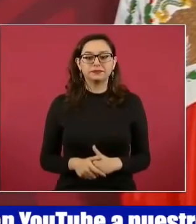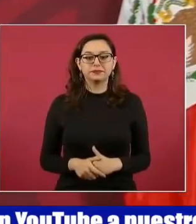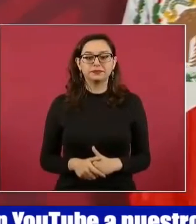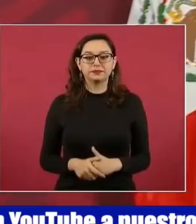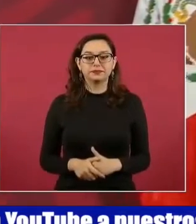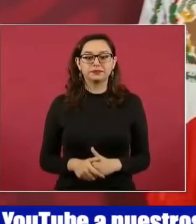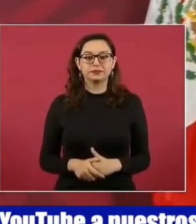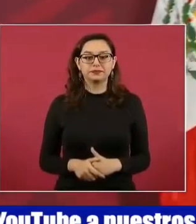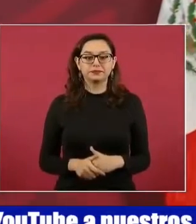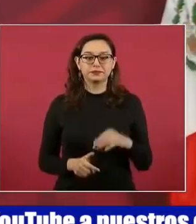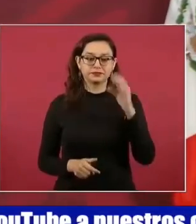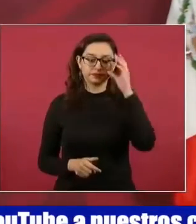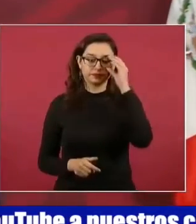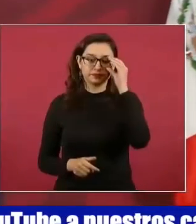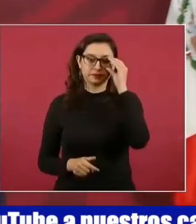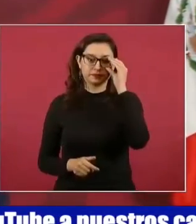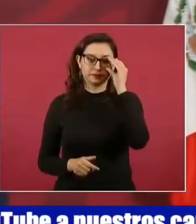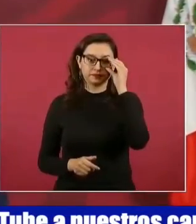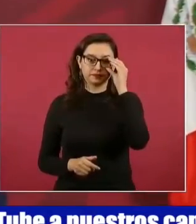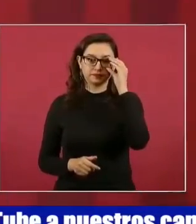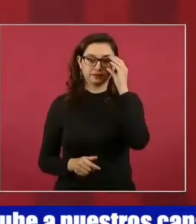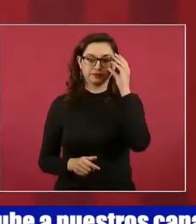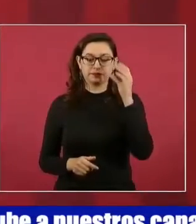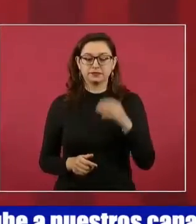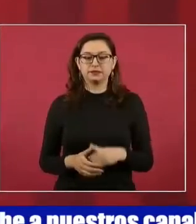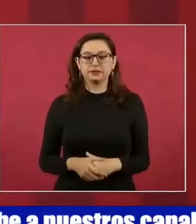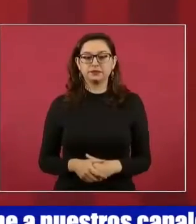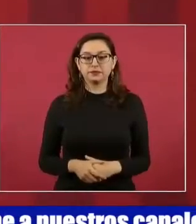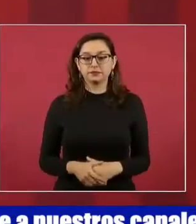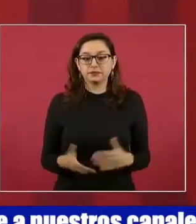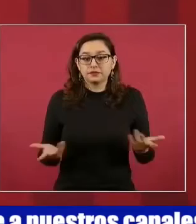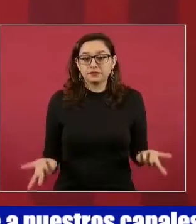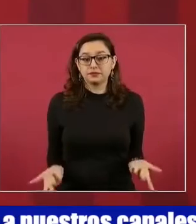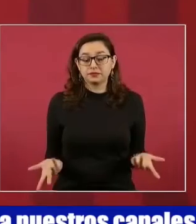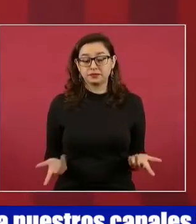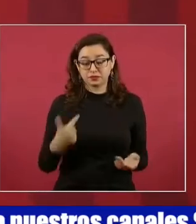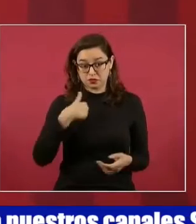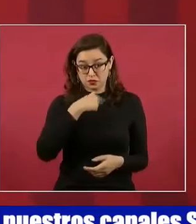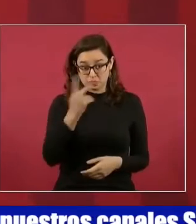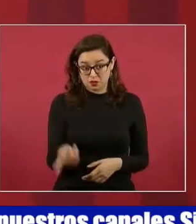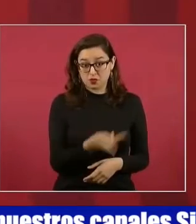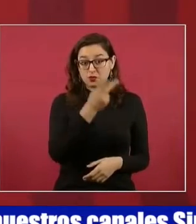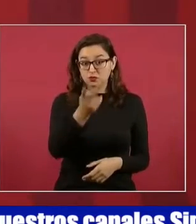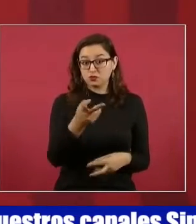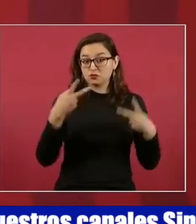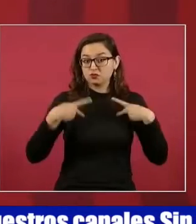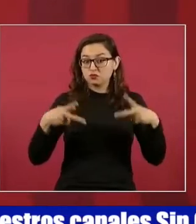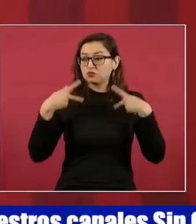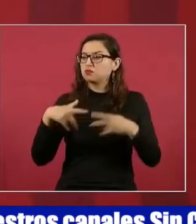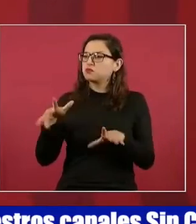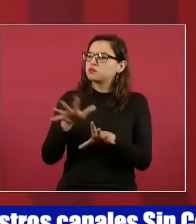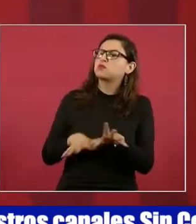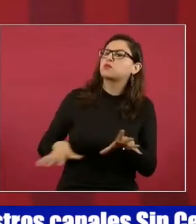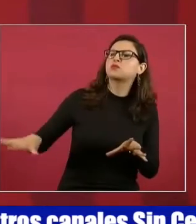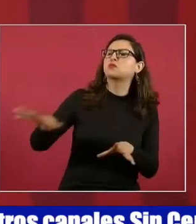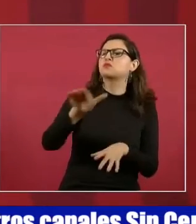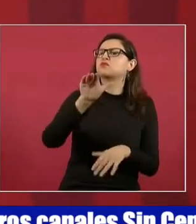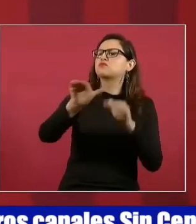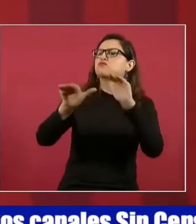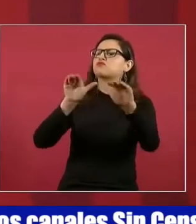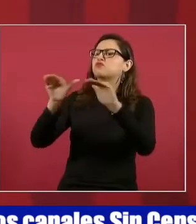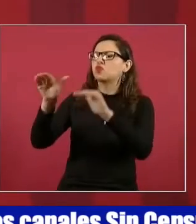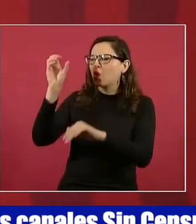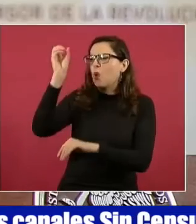optando por esta cuestión. Por supuesto que habrá críticas acerca de si eso no es una militarización, lo cual a mí me parece que